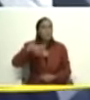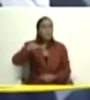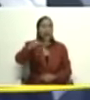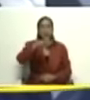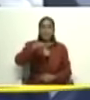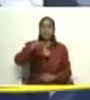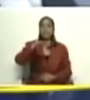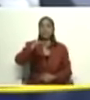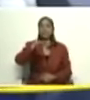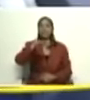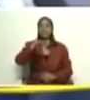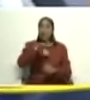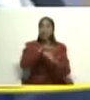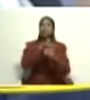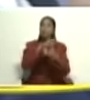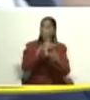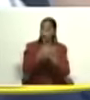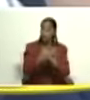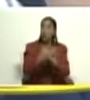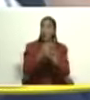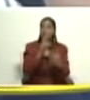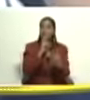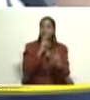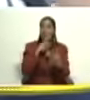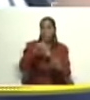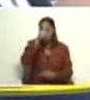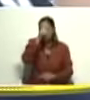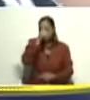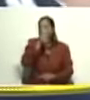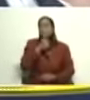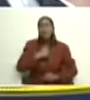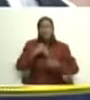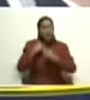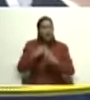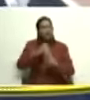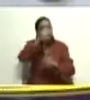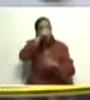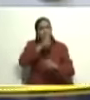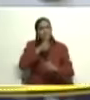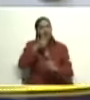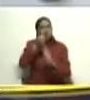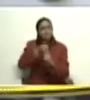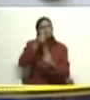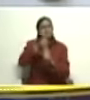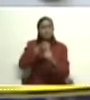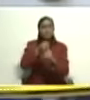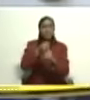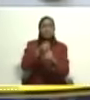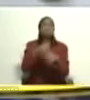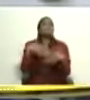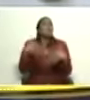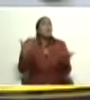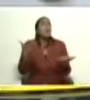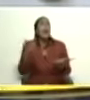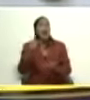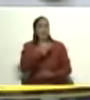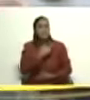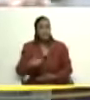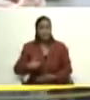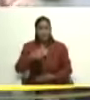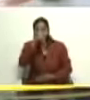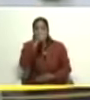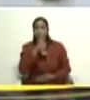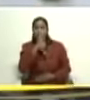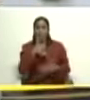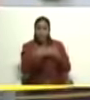tantas dificultades han aguantado. Qué pocos presidentes hubieran aguantado con bloqueos, con